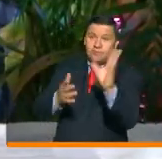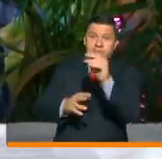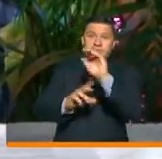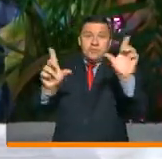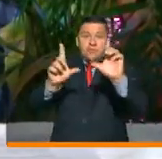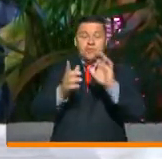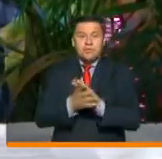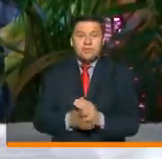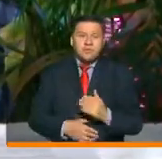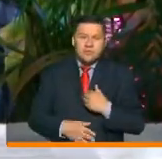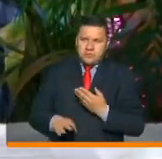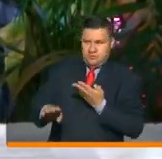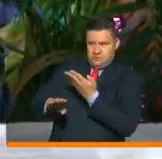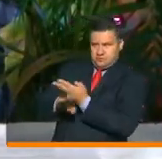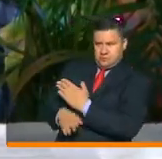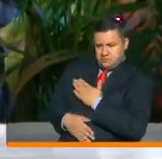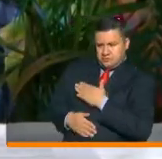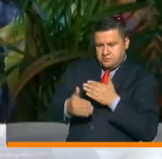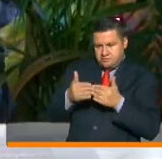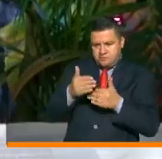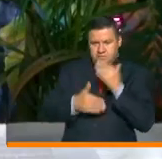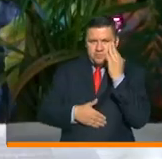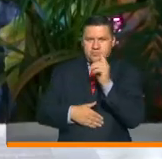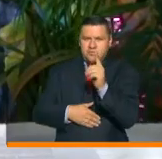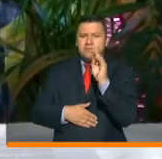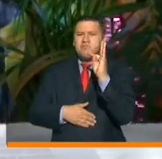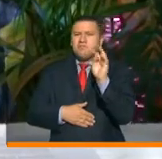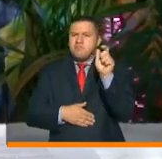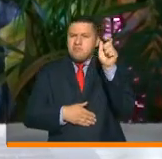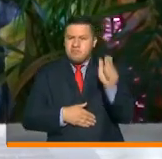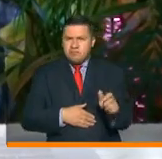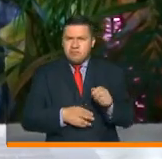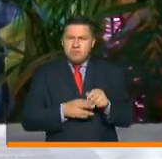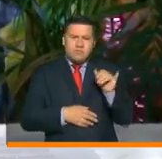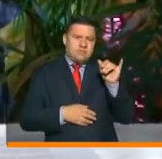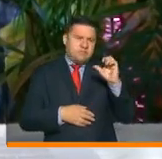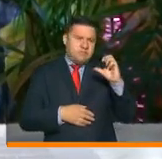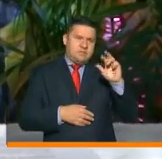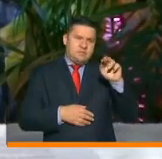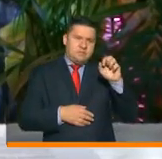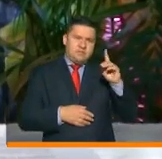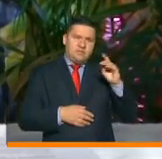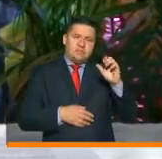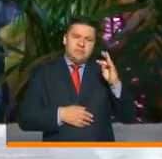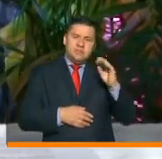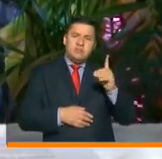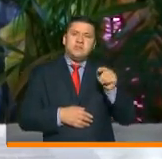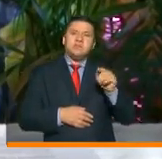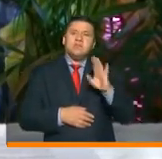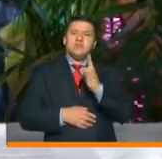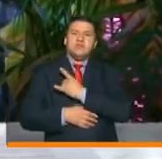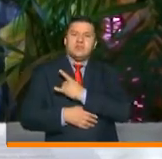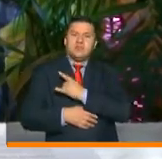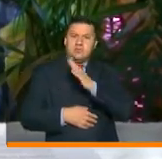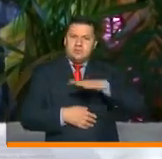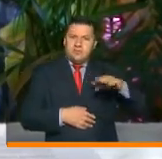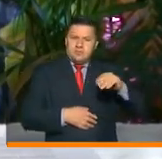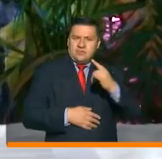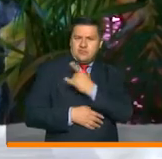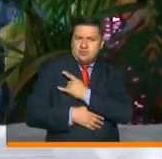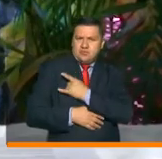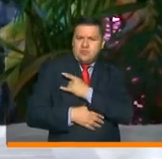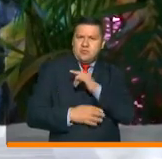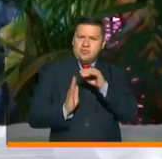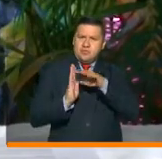televidentes. Yo pediría, presidente, que iniciemos con un testimonio de Geraldine, con un testimonio de las regiones, de la Universidad del Magdalena.